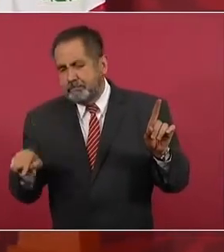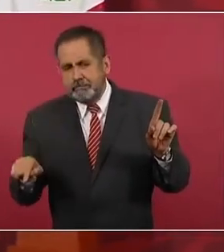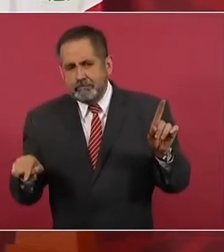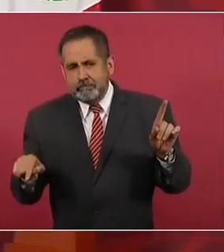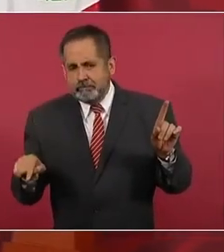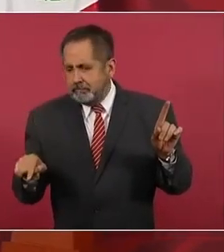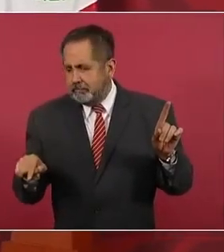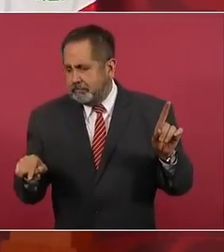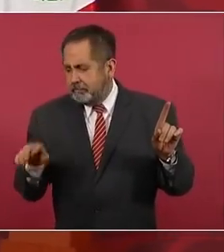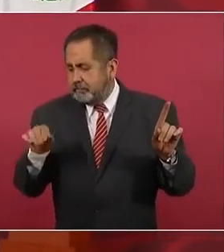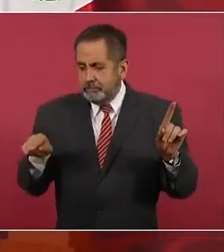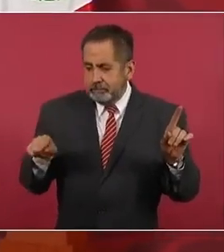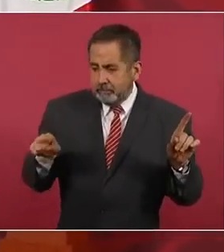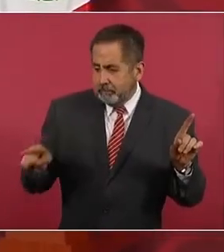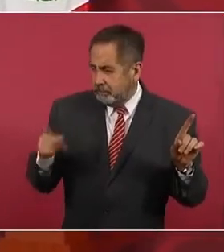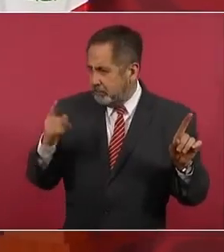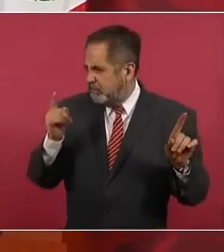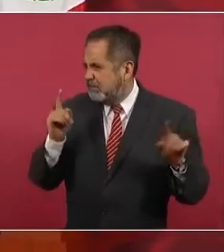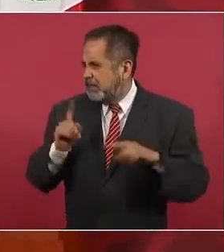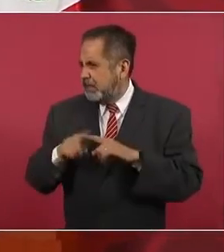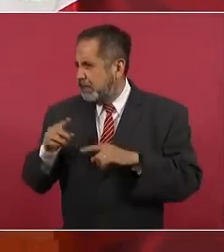al tonto que te lo crea.